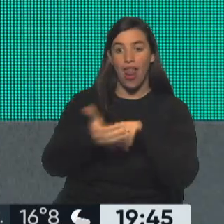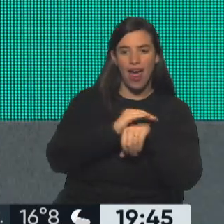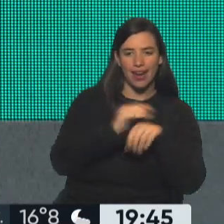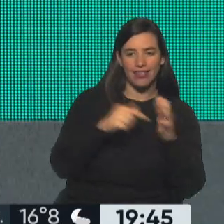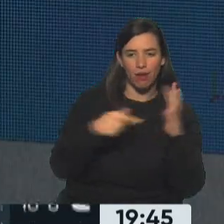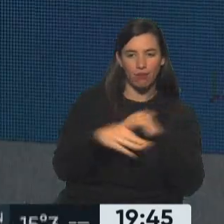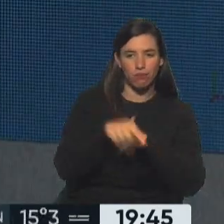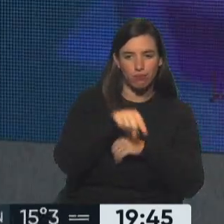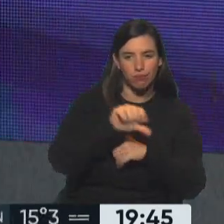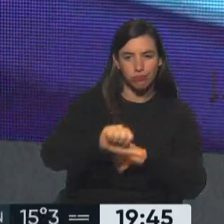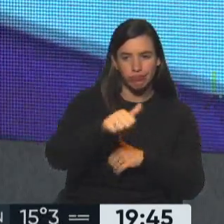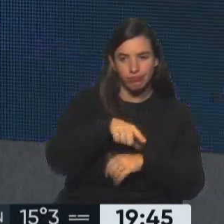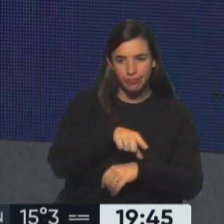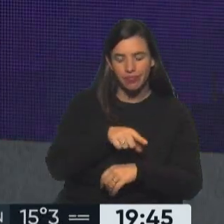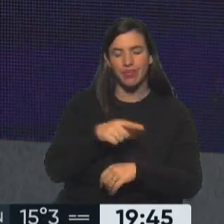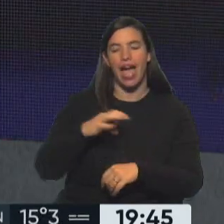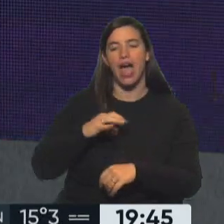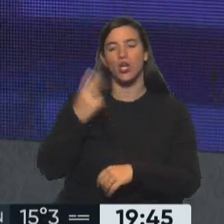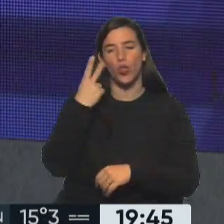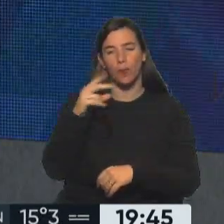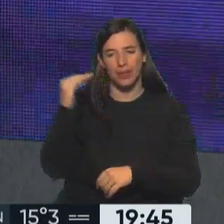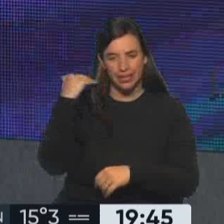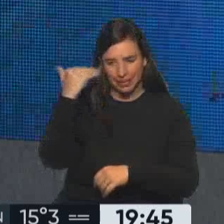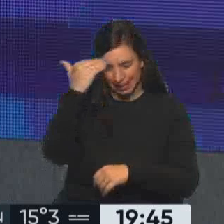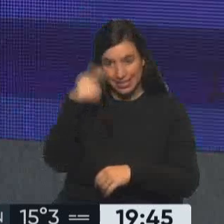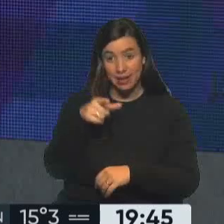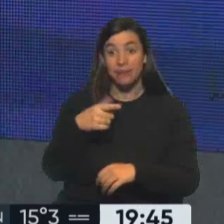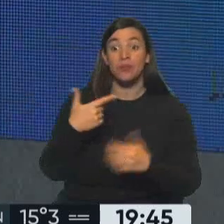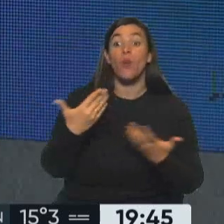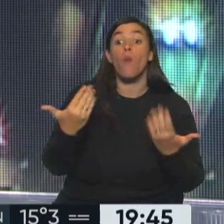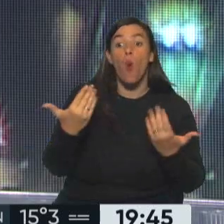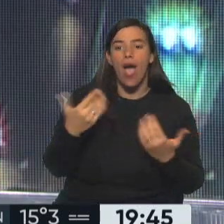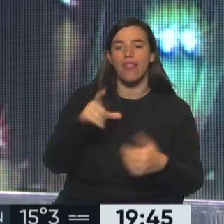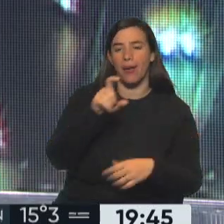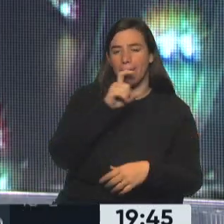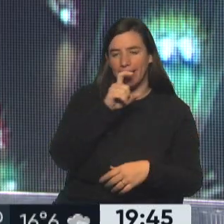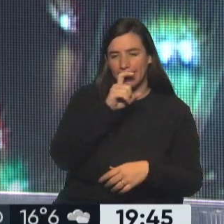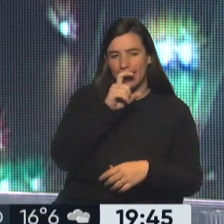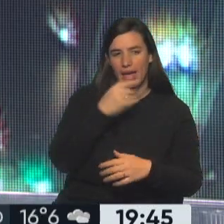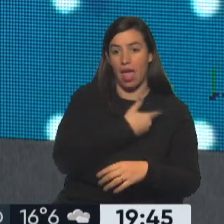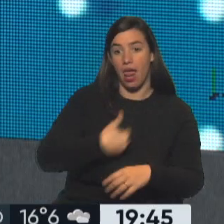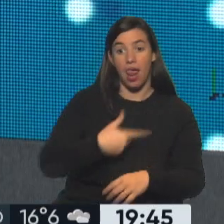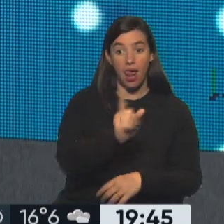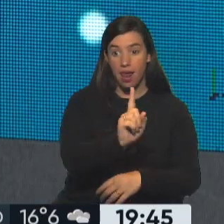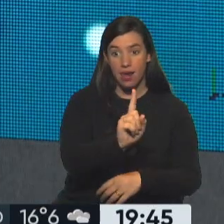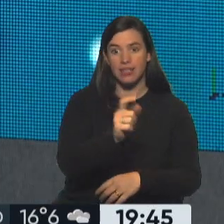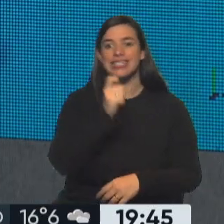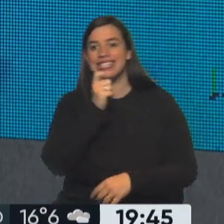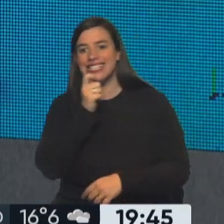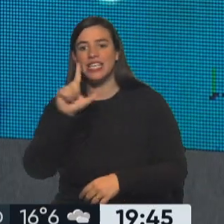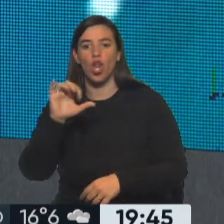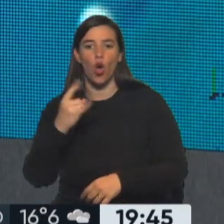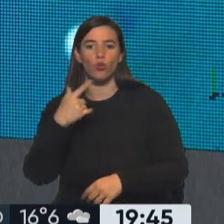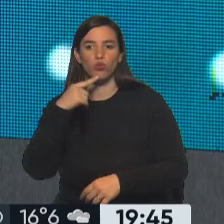ciudad. Muchos decían, 2015. Tal vez Macri no era presidente si Martín Lustó ganaba la ciudad de Buenos Aires. Y si el peronismo se jugaba